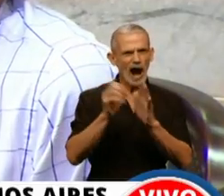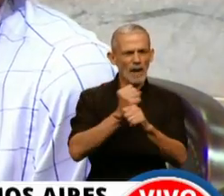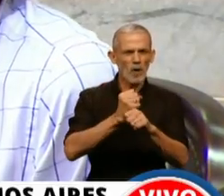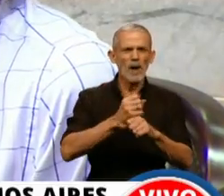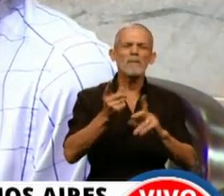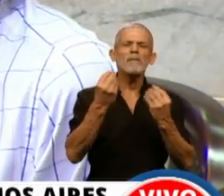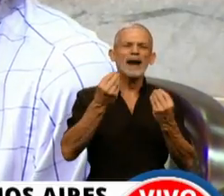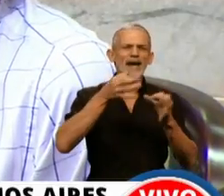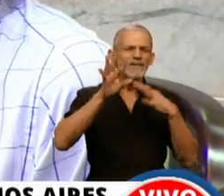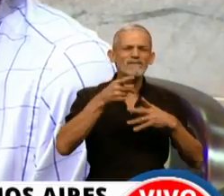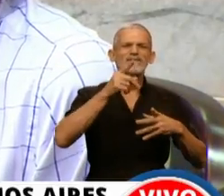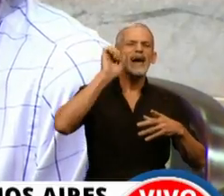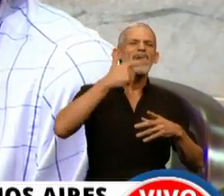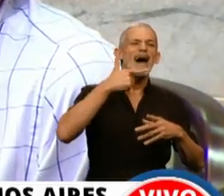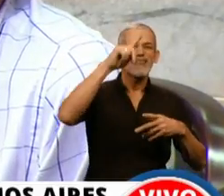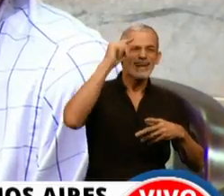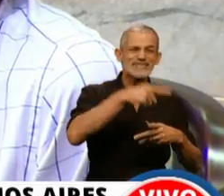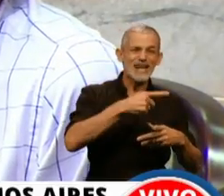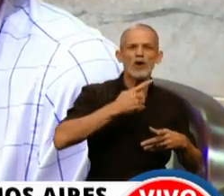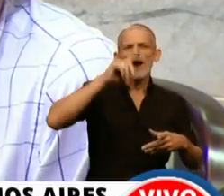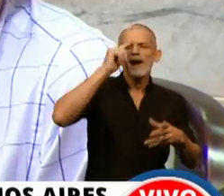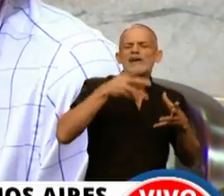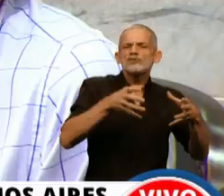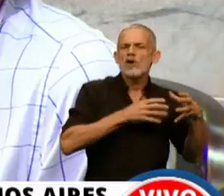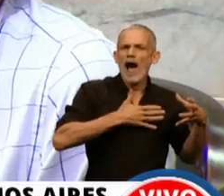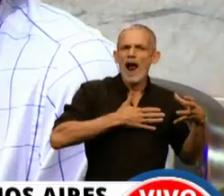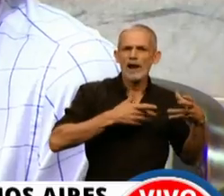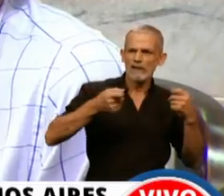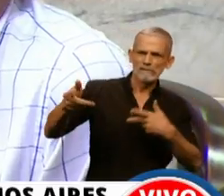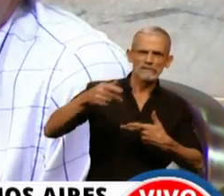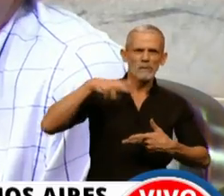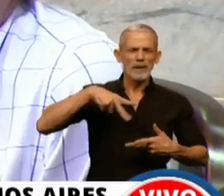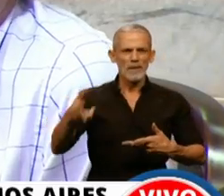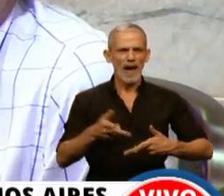el estado que era patrimonio nacional un ejemplo mundial